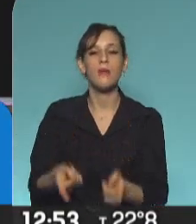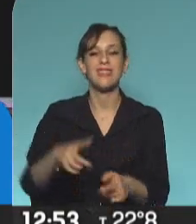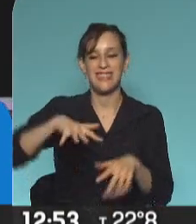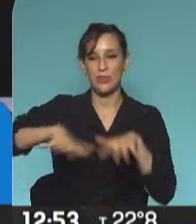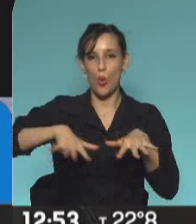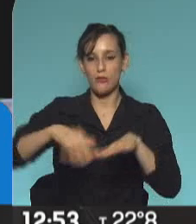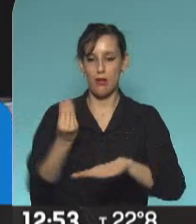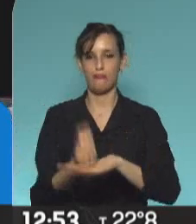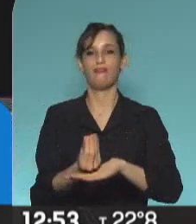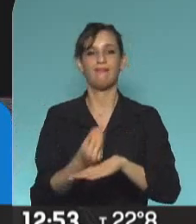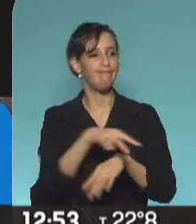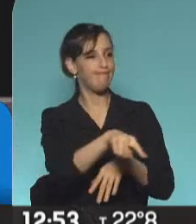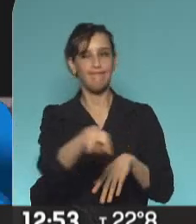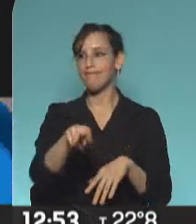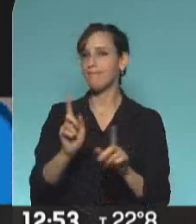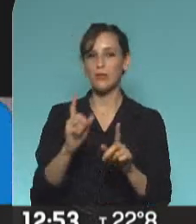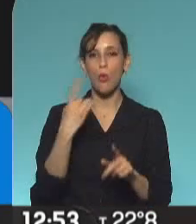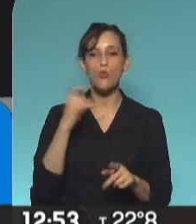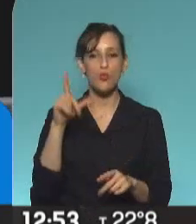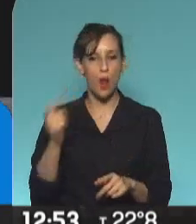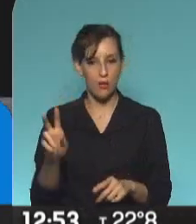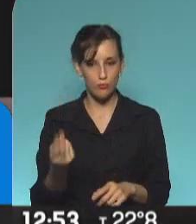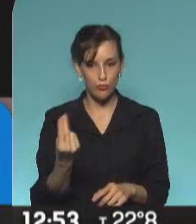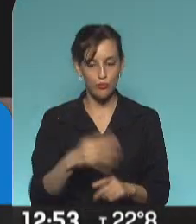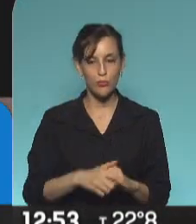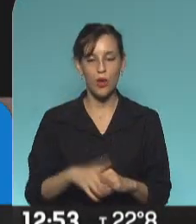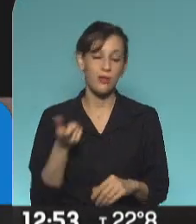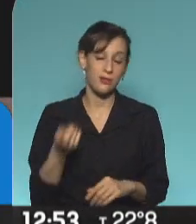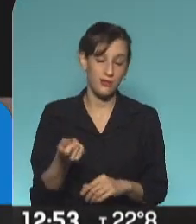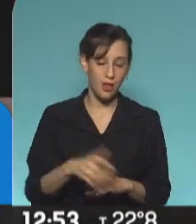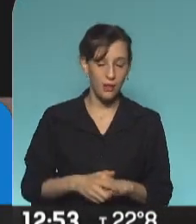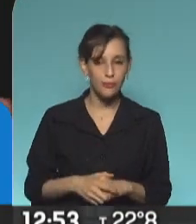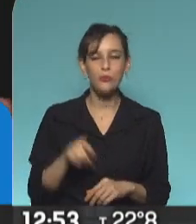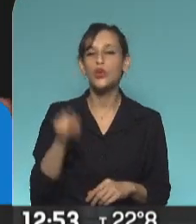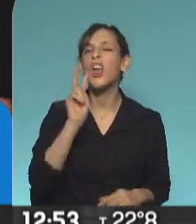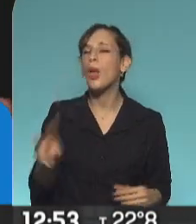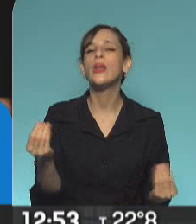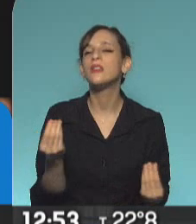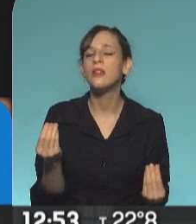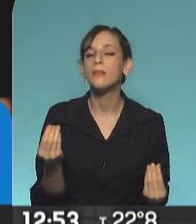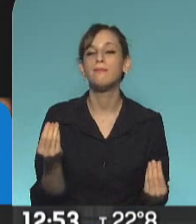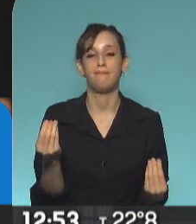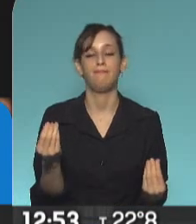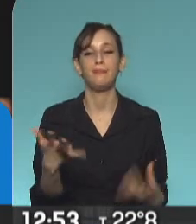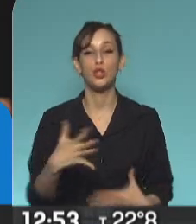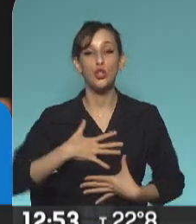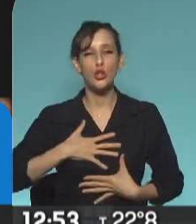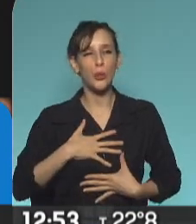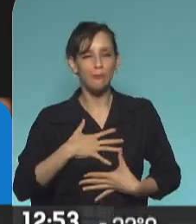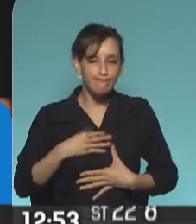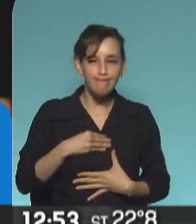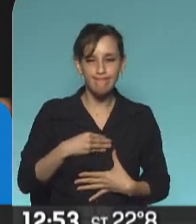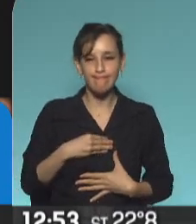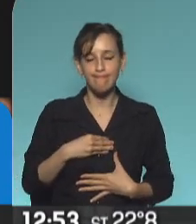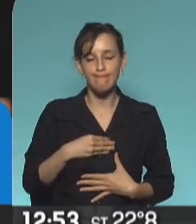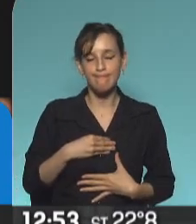donde úrsula también a falleciendo asesinada qué es lo que viste lo que vi es estos mecanismos